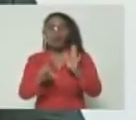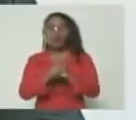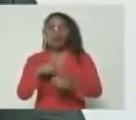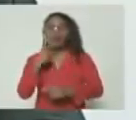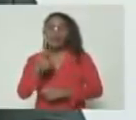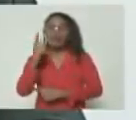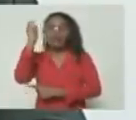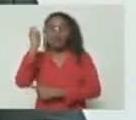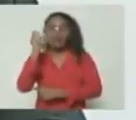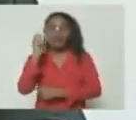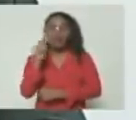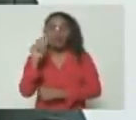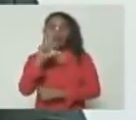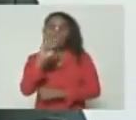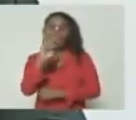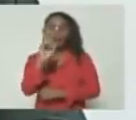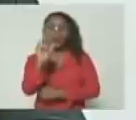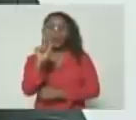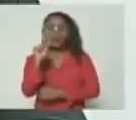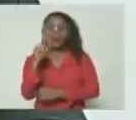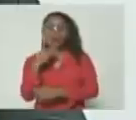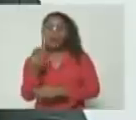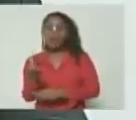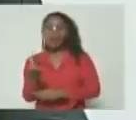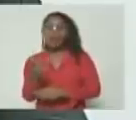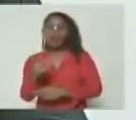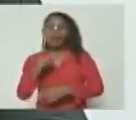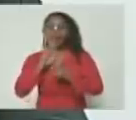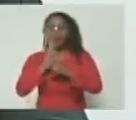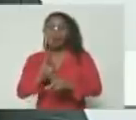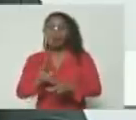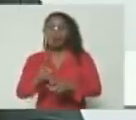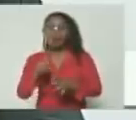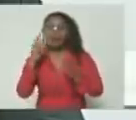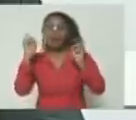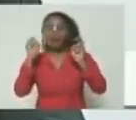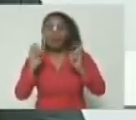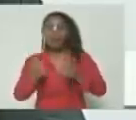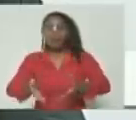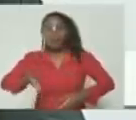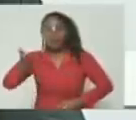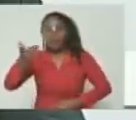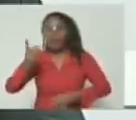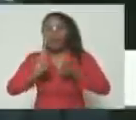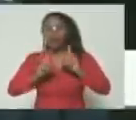Eduardo. Hemos dado respuestas, casos puntuales de algunas